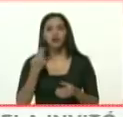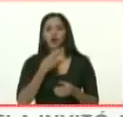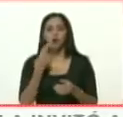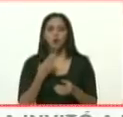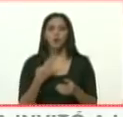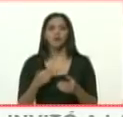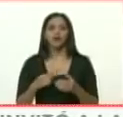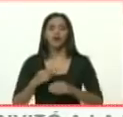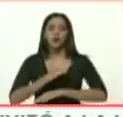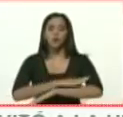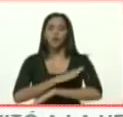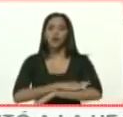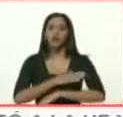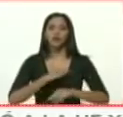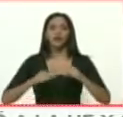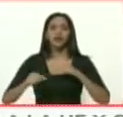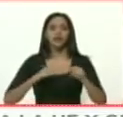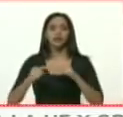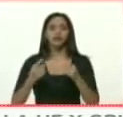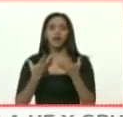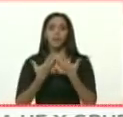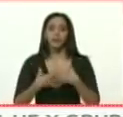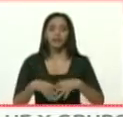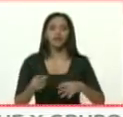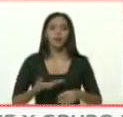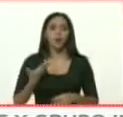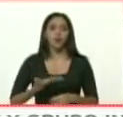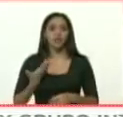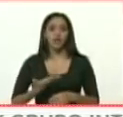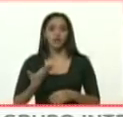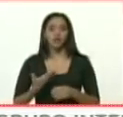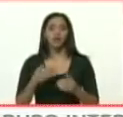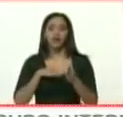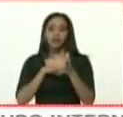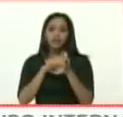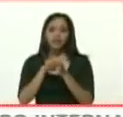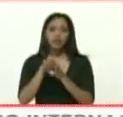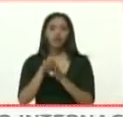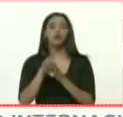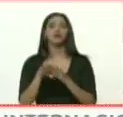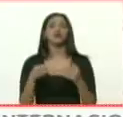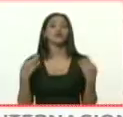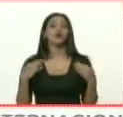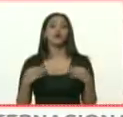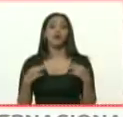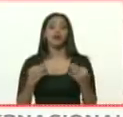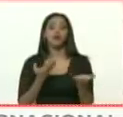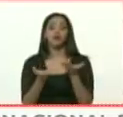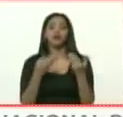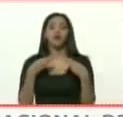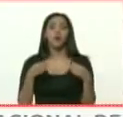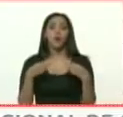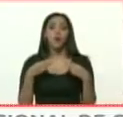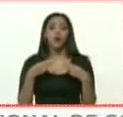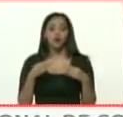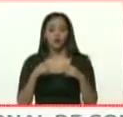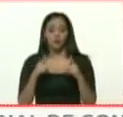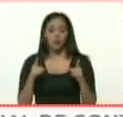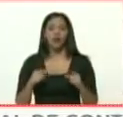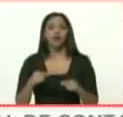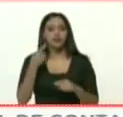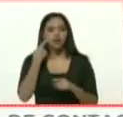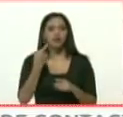cargos gerenciales en estas empresas tan importantes para el desarrollo y el desenvolvimiento normal de los servicios públicos, pero que se han